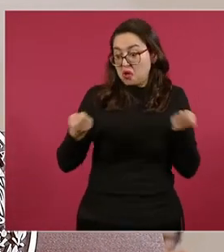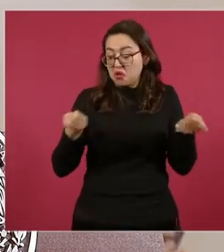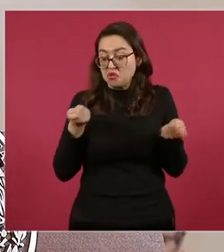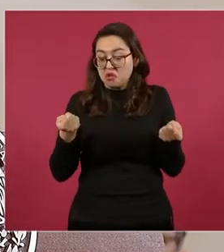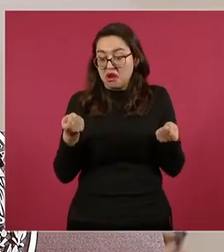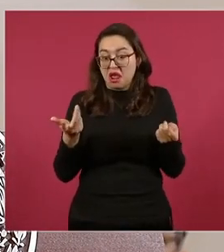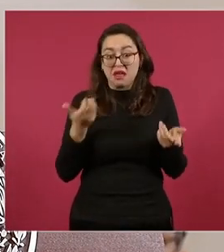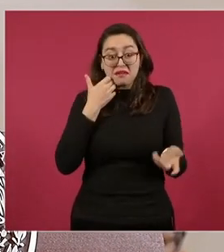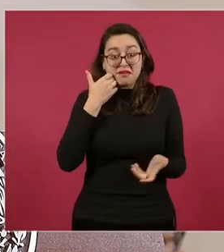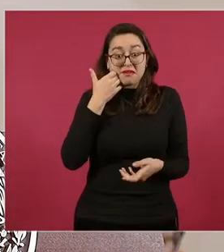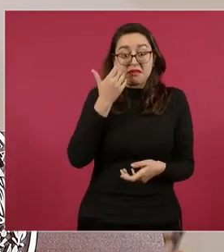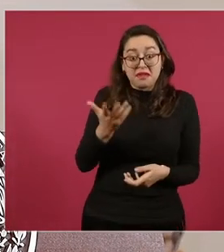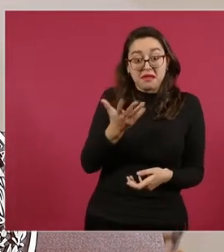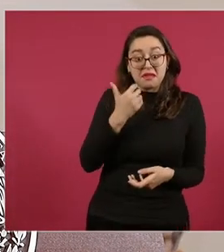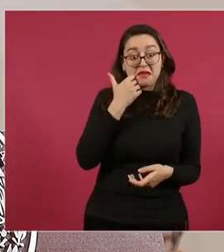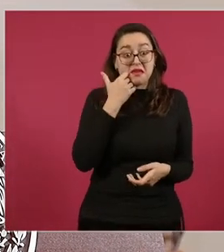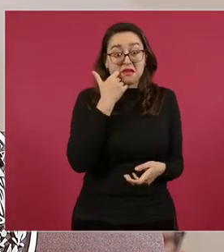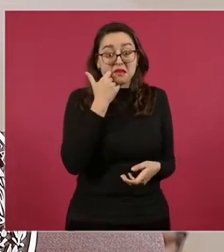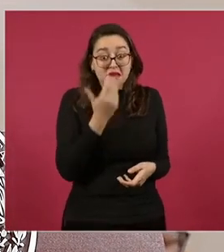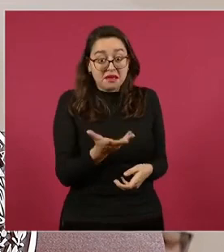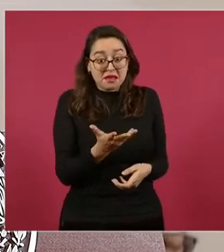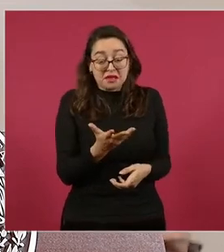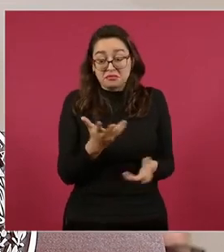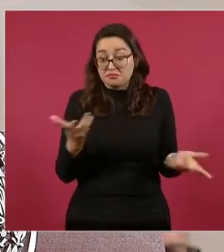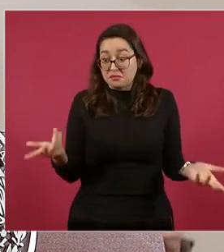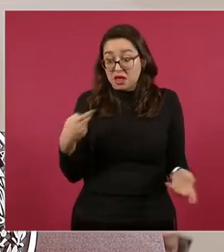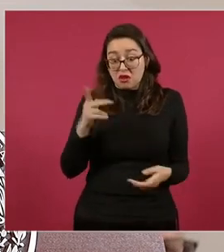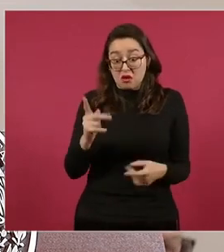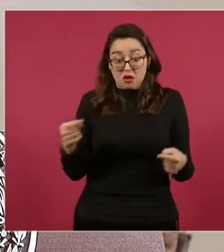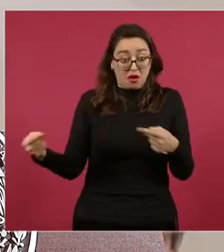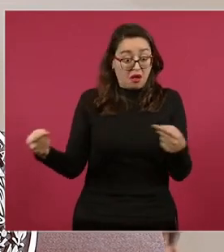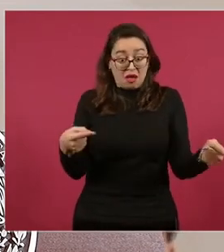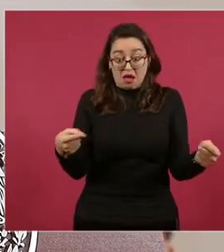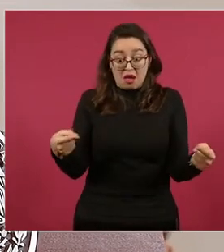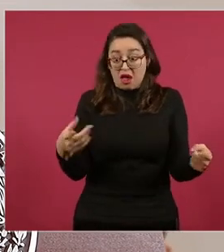Eso sí puede ser para TikTok. Sí.